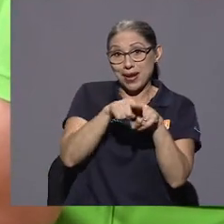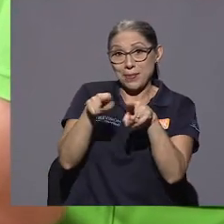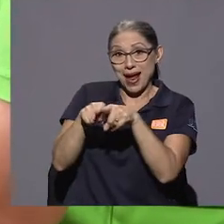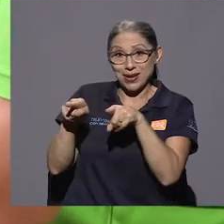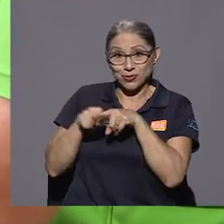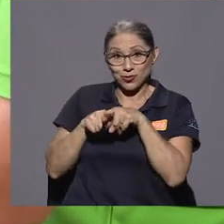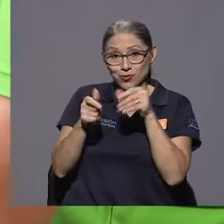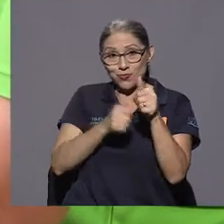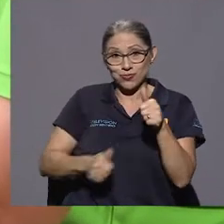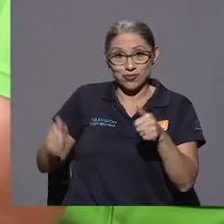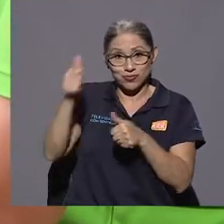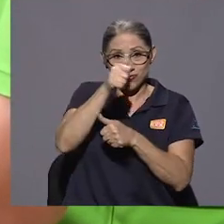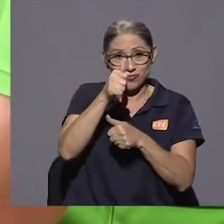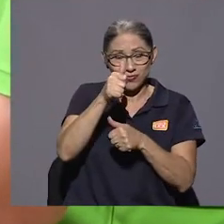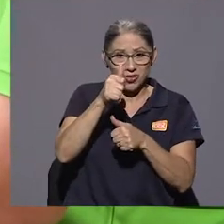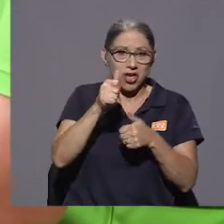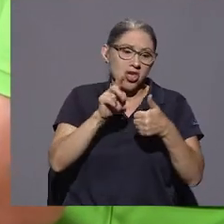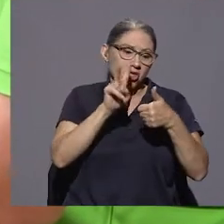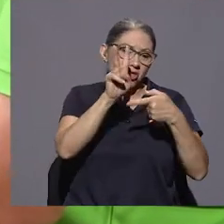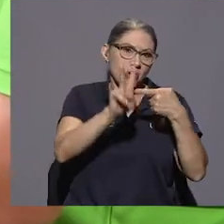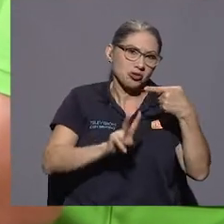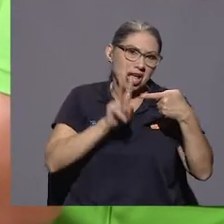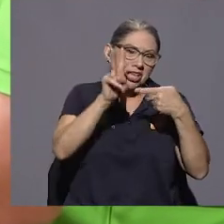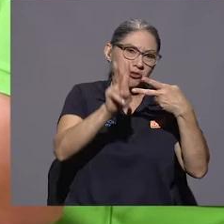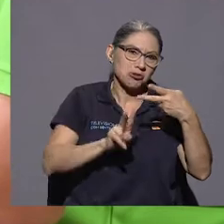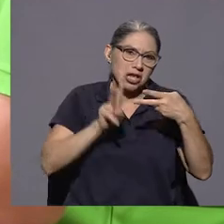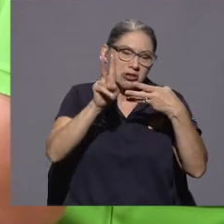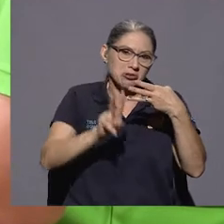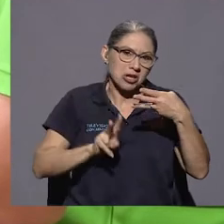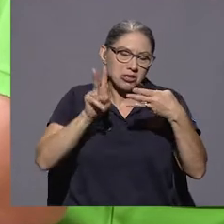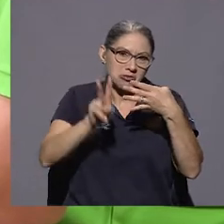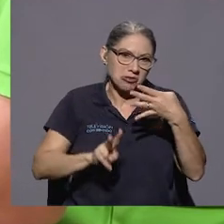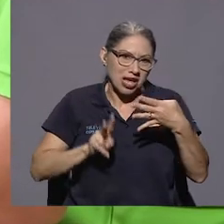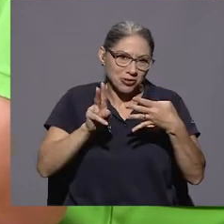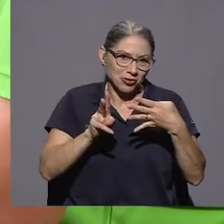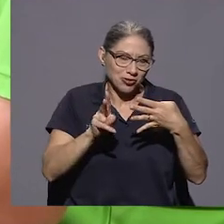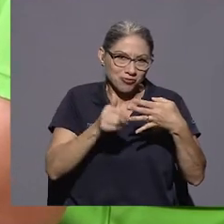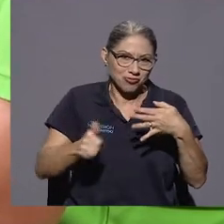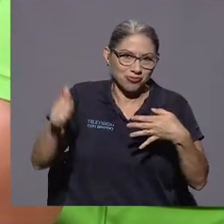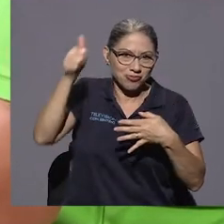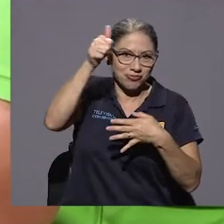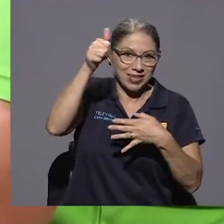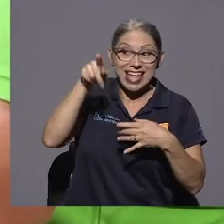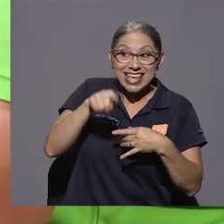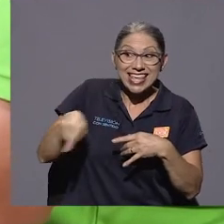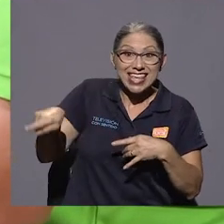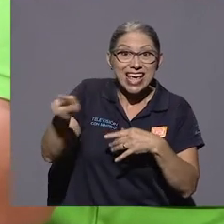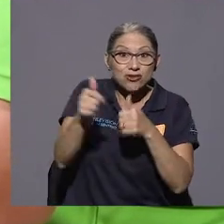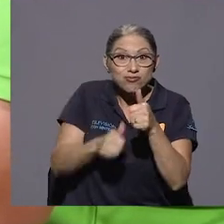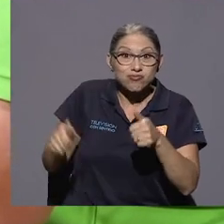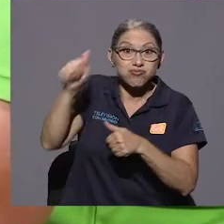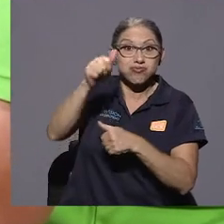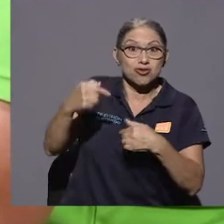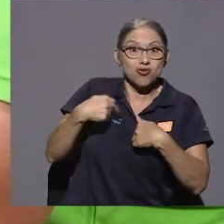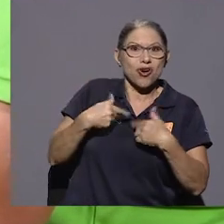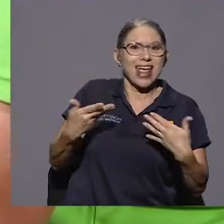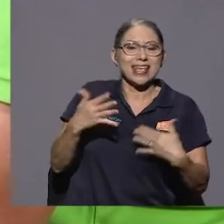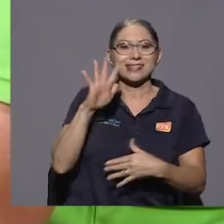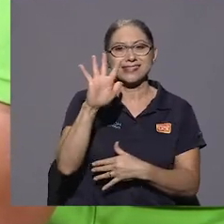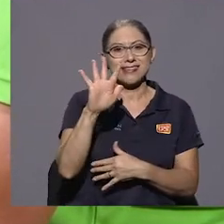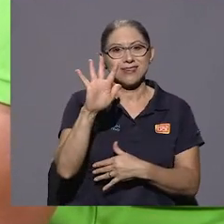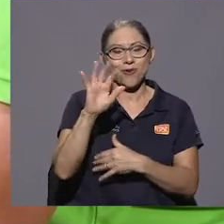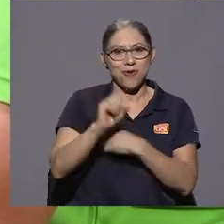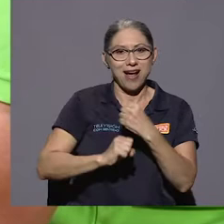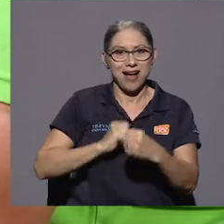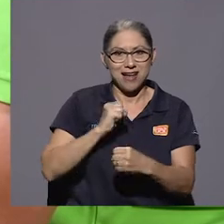hermanos que me anteceden se llevan dos años. Y a mí me llevan 5. Y entonces